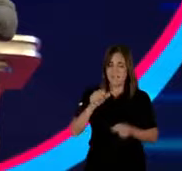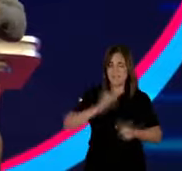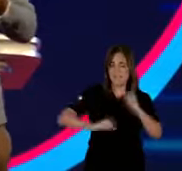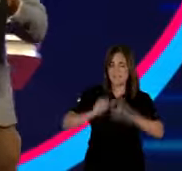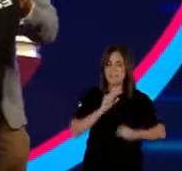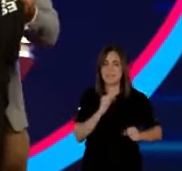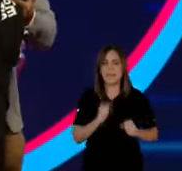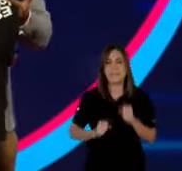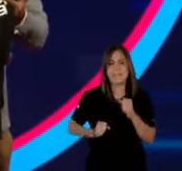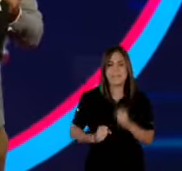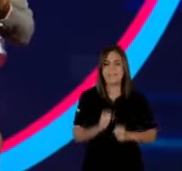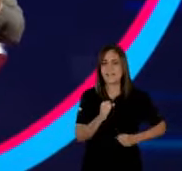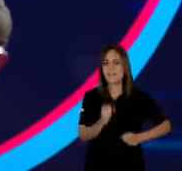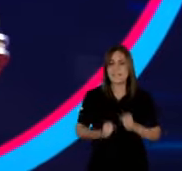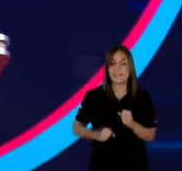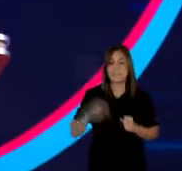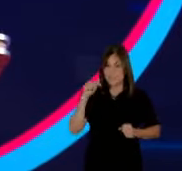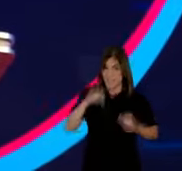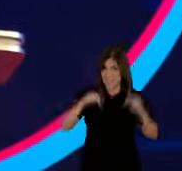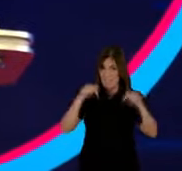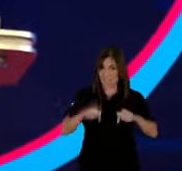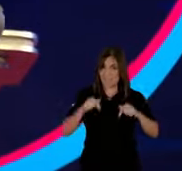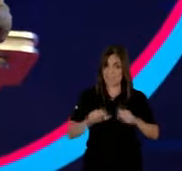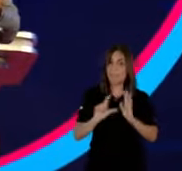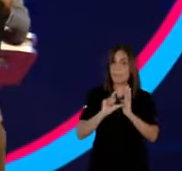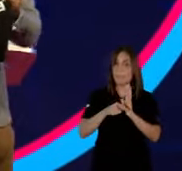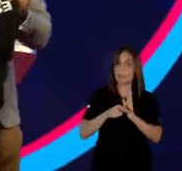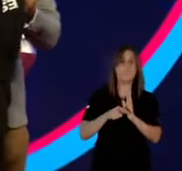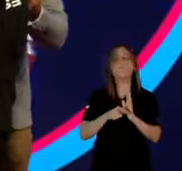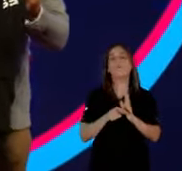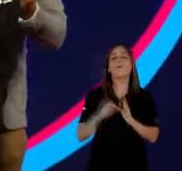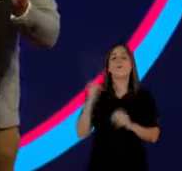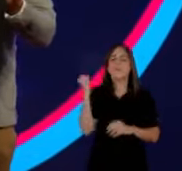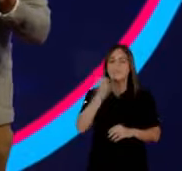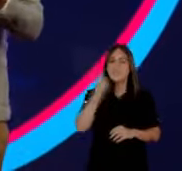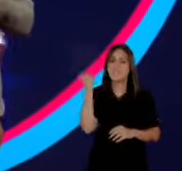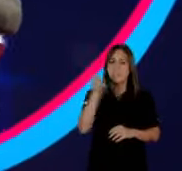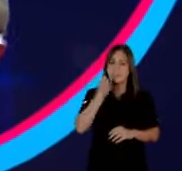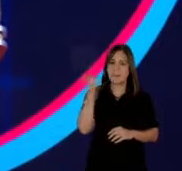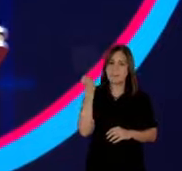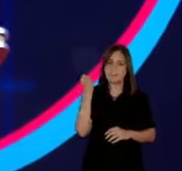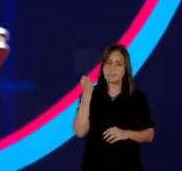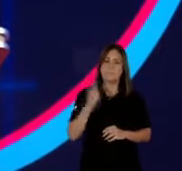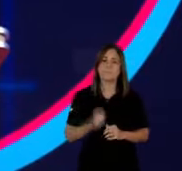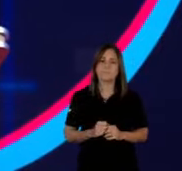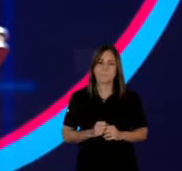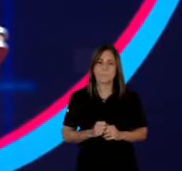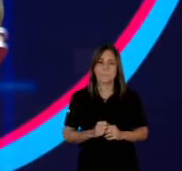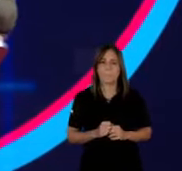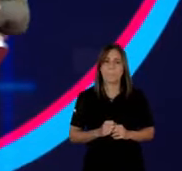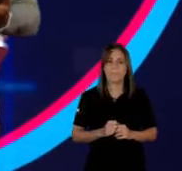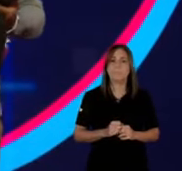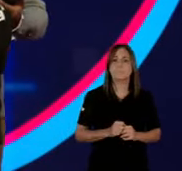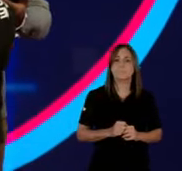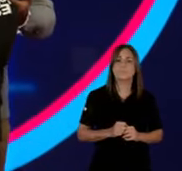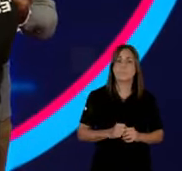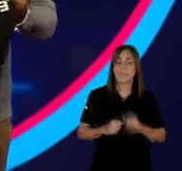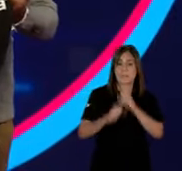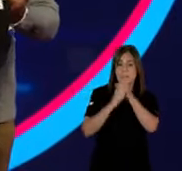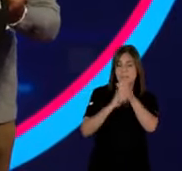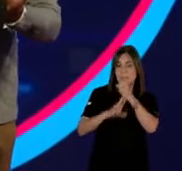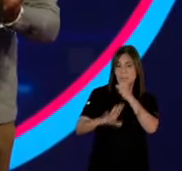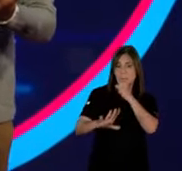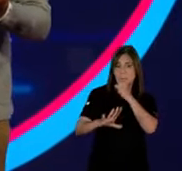lugar. Eso es este sábado. Aparte de las emisoras cristianas y medios cristianos, también se ha comenzado a anunciar